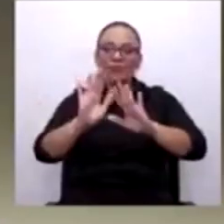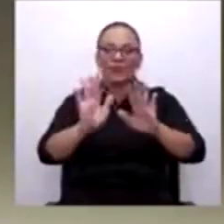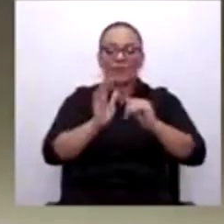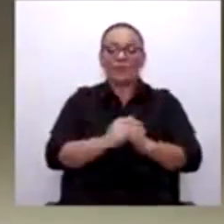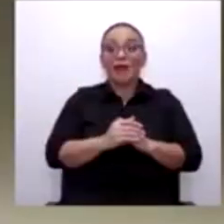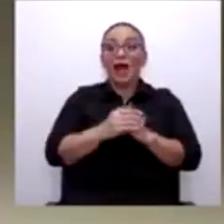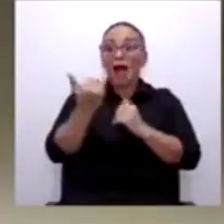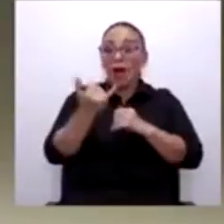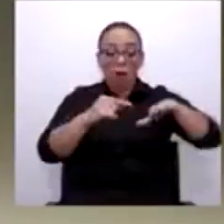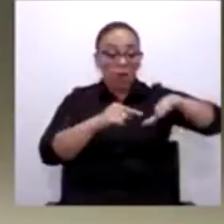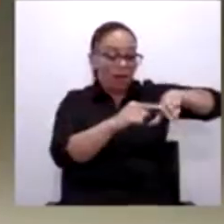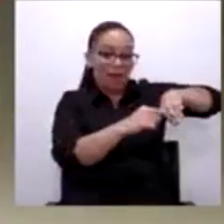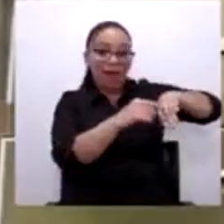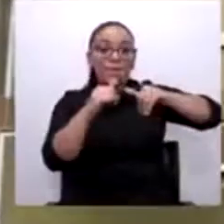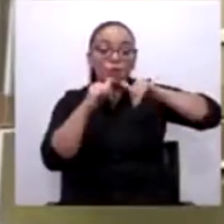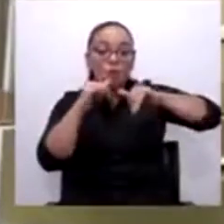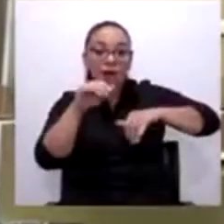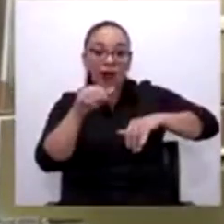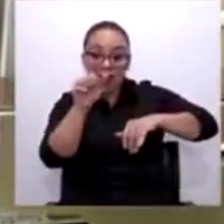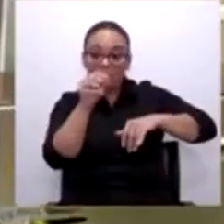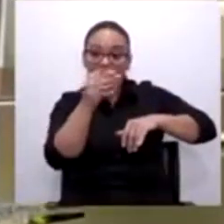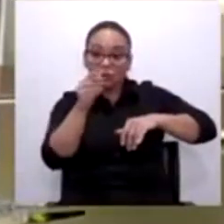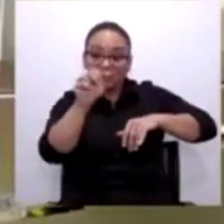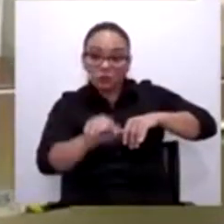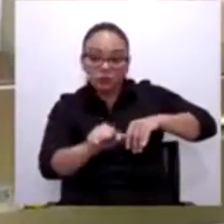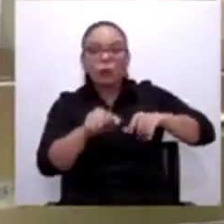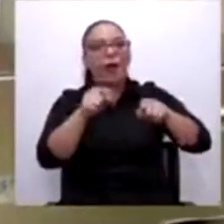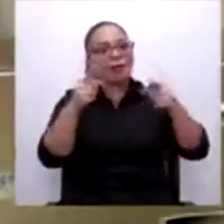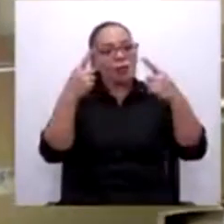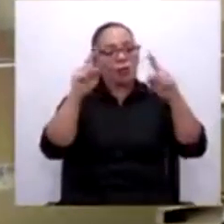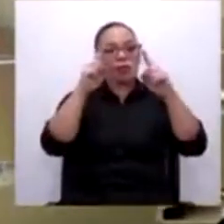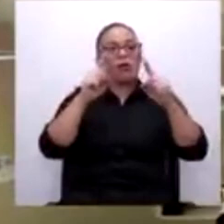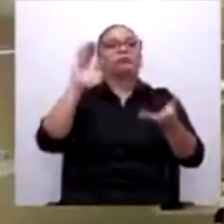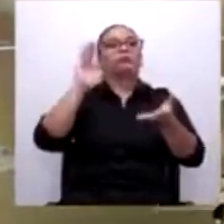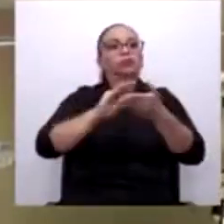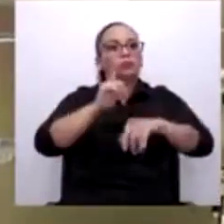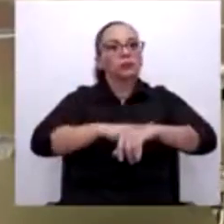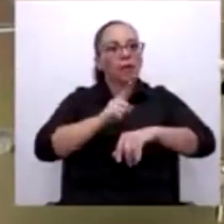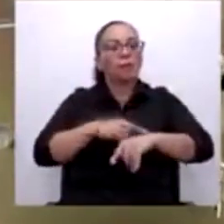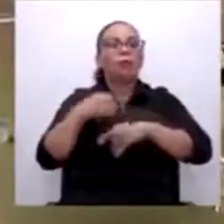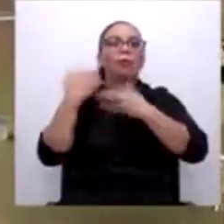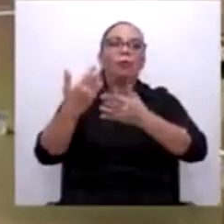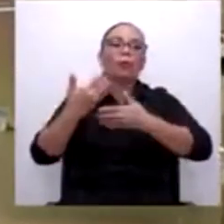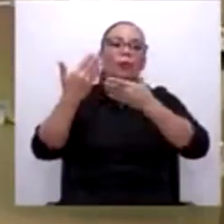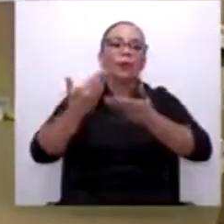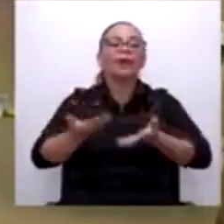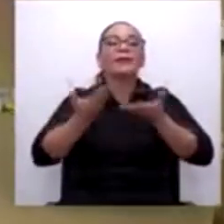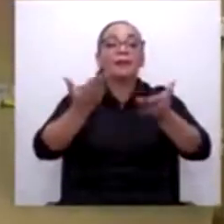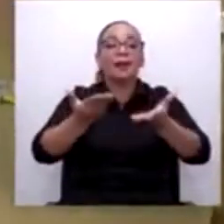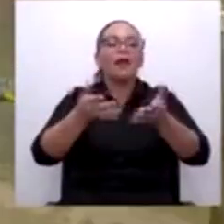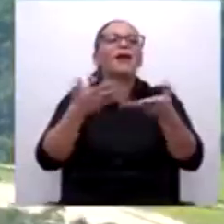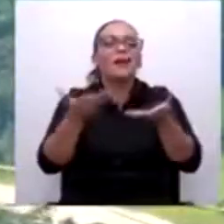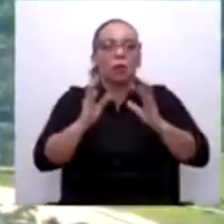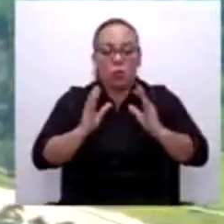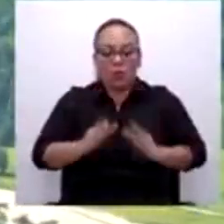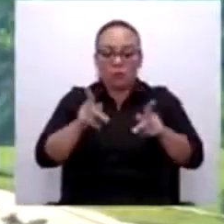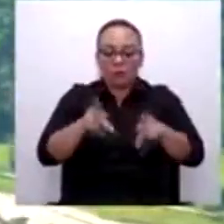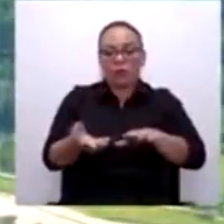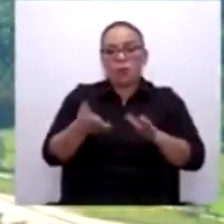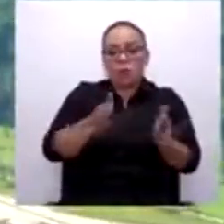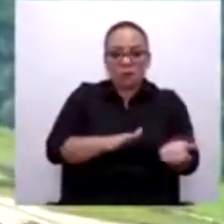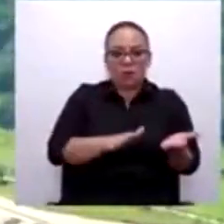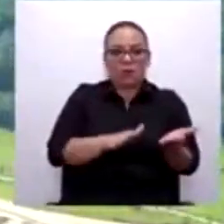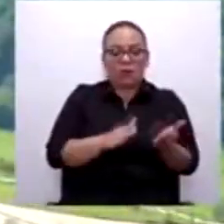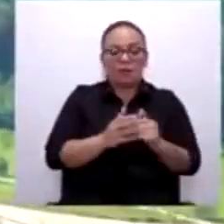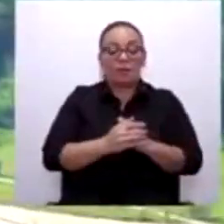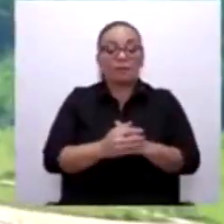Durante la conferencia del Consejo de Gobierno de este miércoles 22 de mayo, el presidente de nuestro país y el